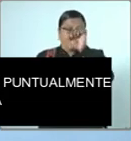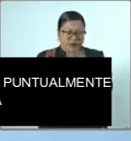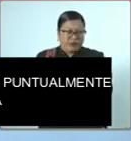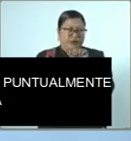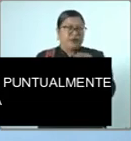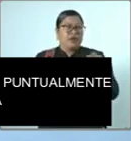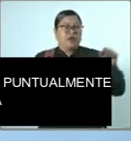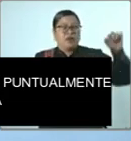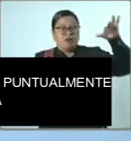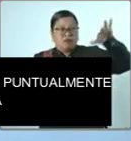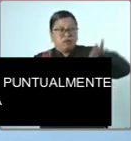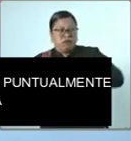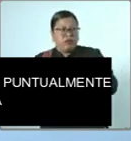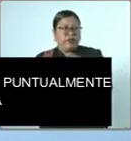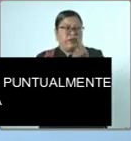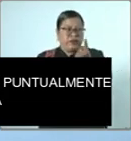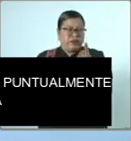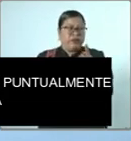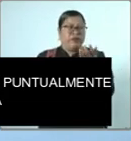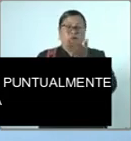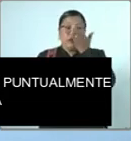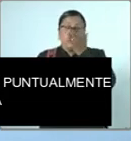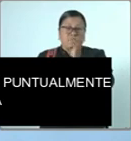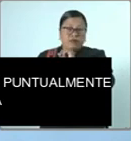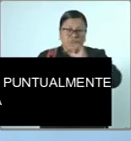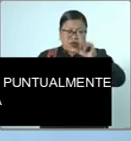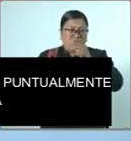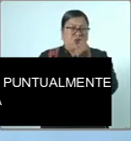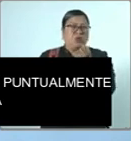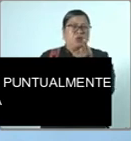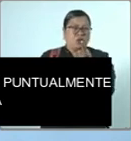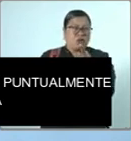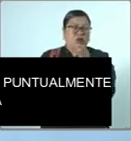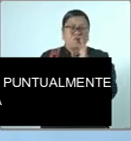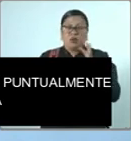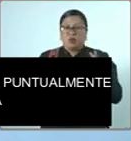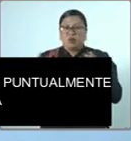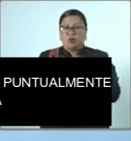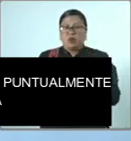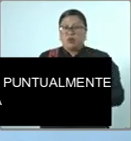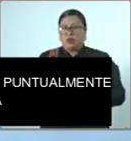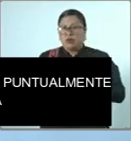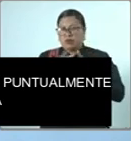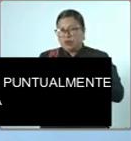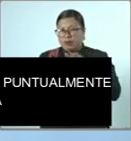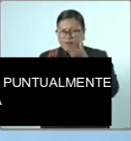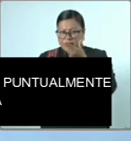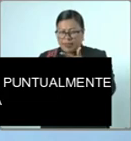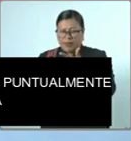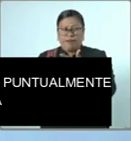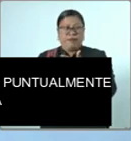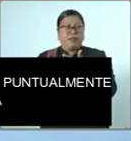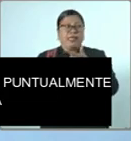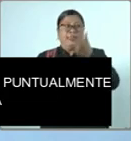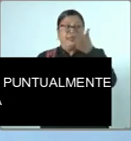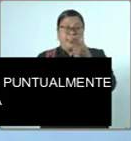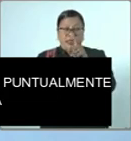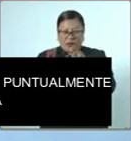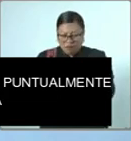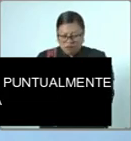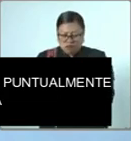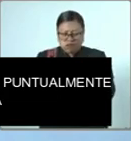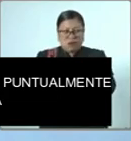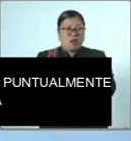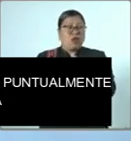por deslave 1, en la Sierra de Flores Magón 1, y en total serían 7 por inundación, 1 por deslave